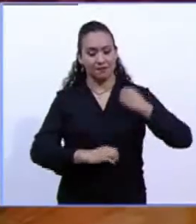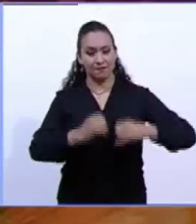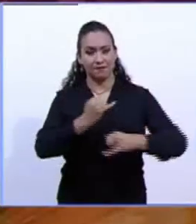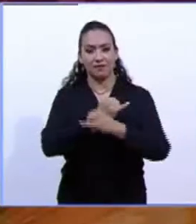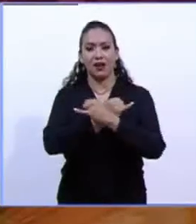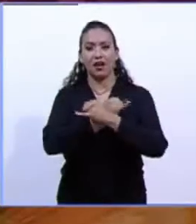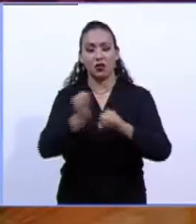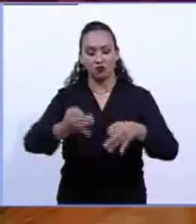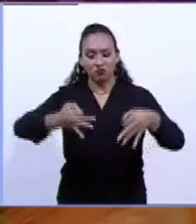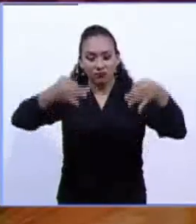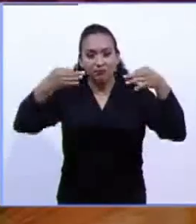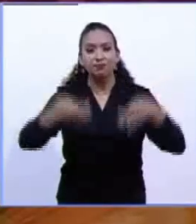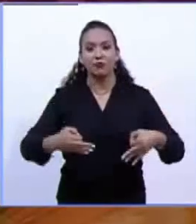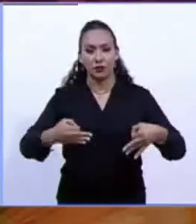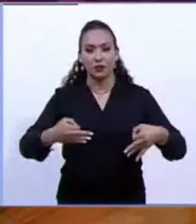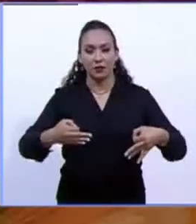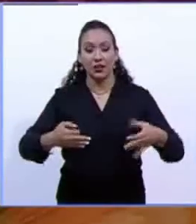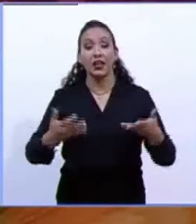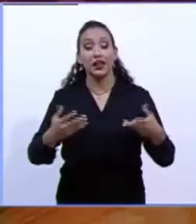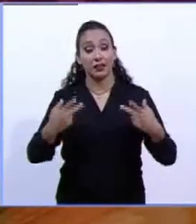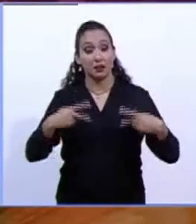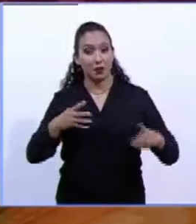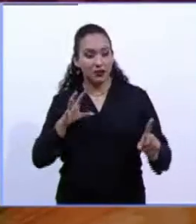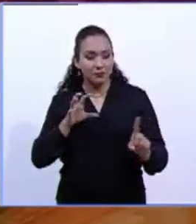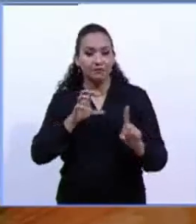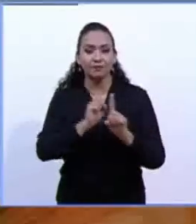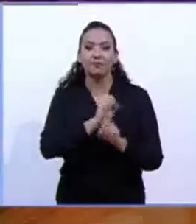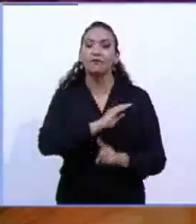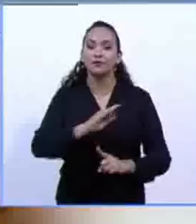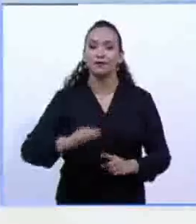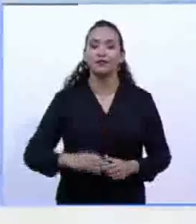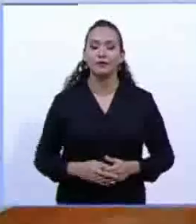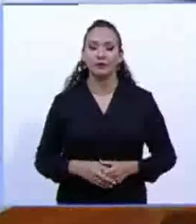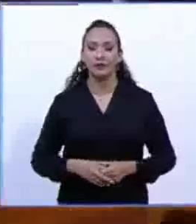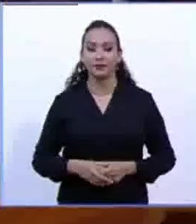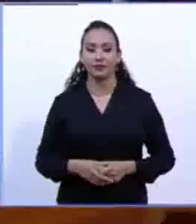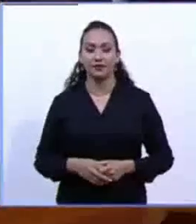judiciales eficientes y cercanos a la sociedad.